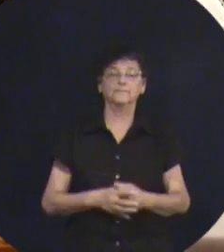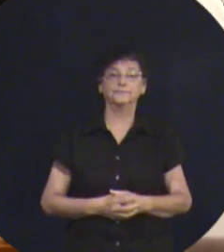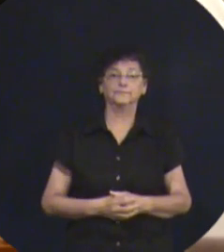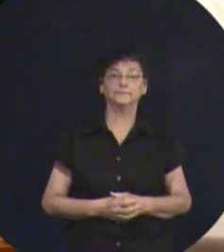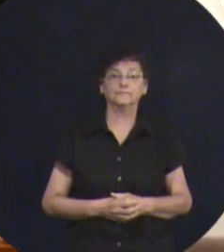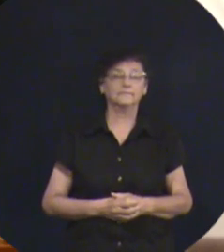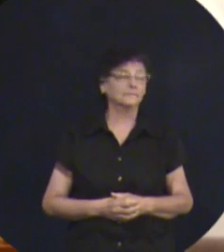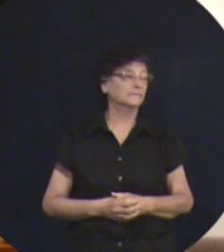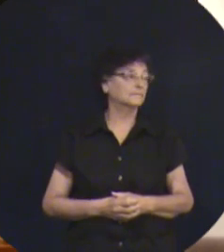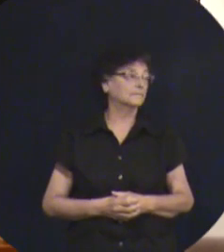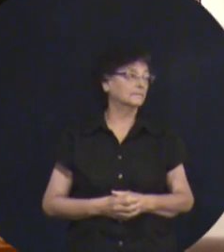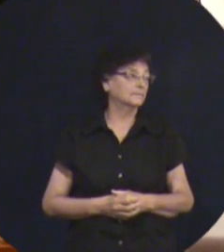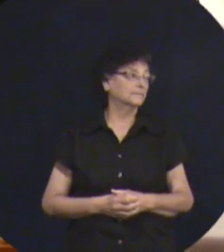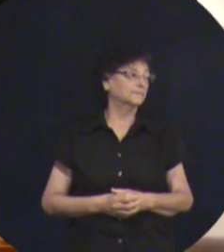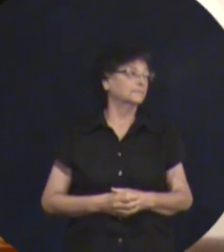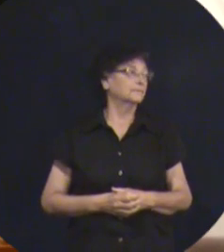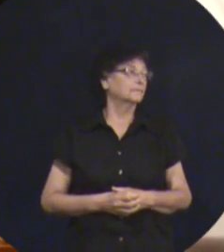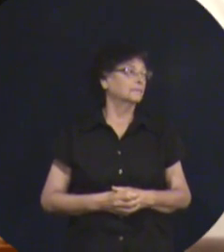caridad.